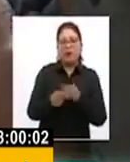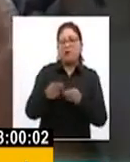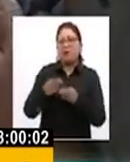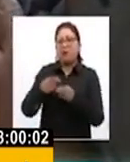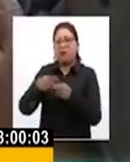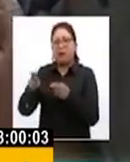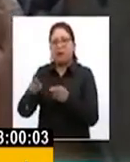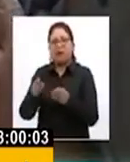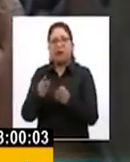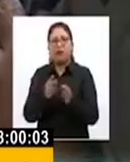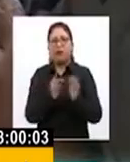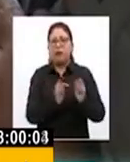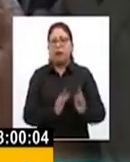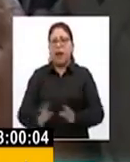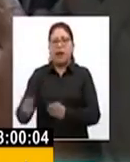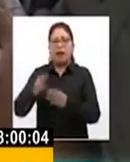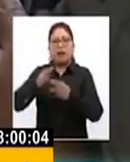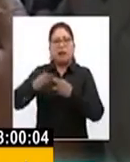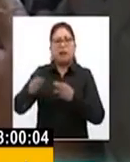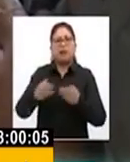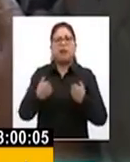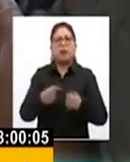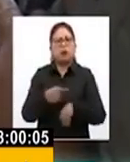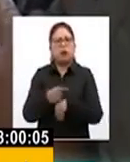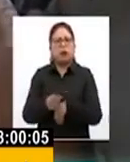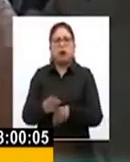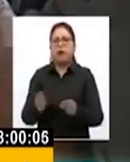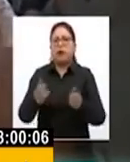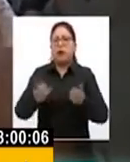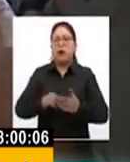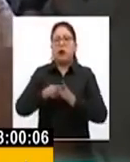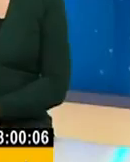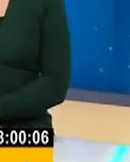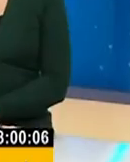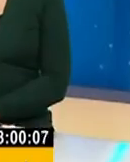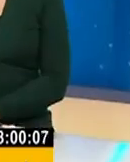tiene el 4,6% de su población completamente inoculada.